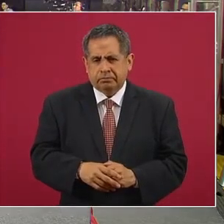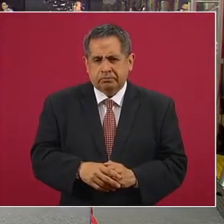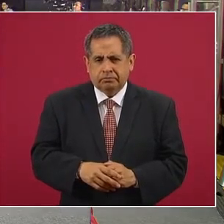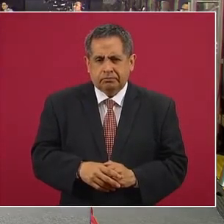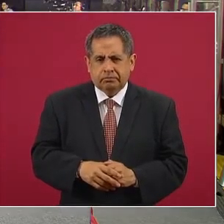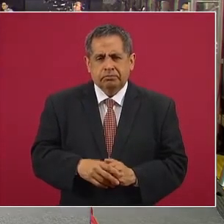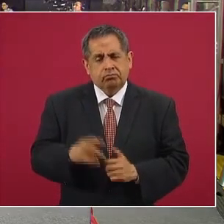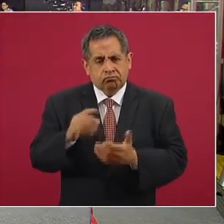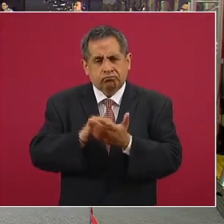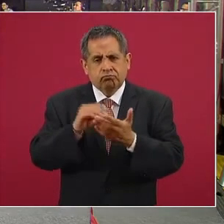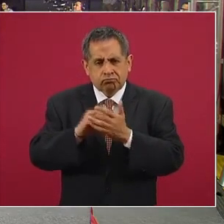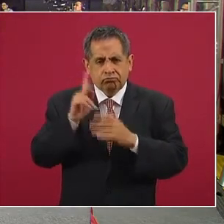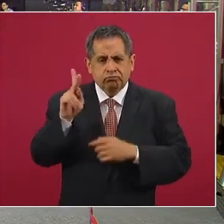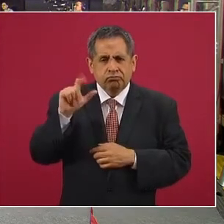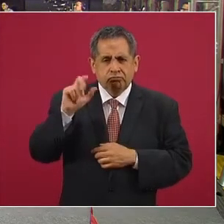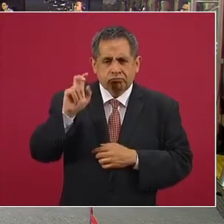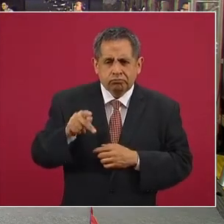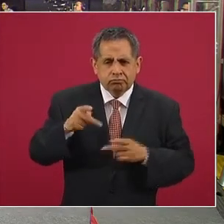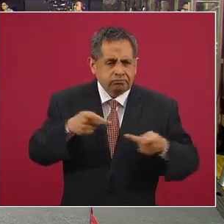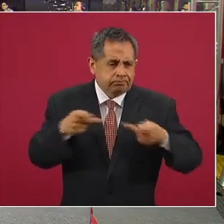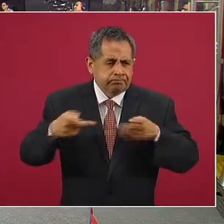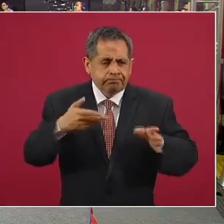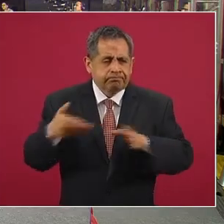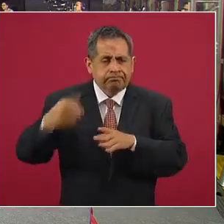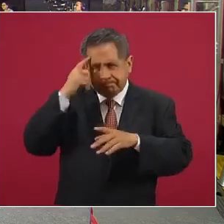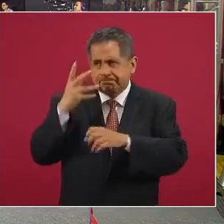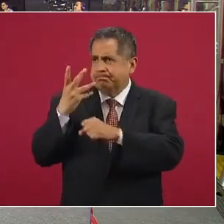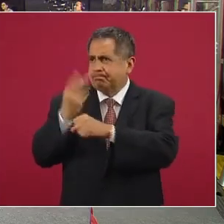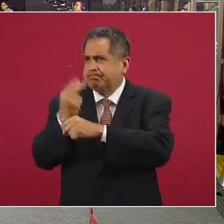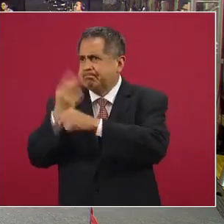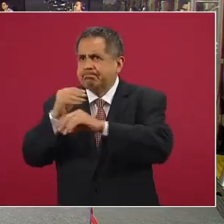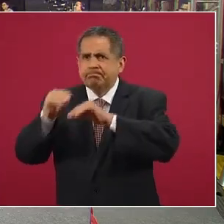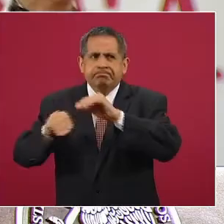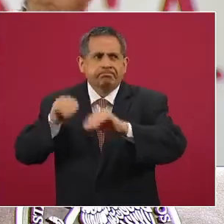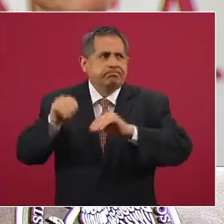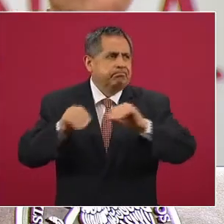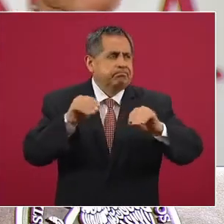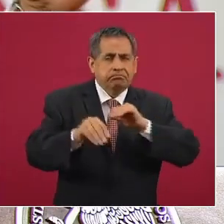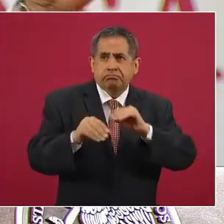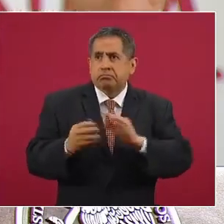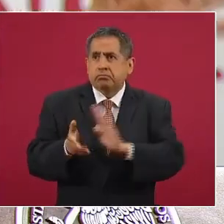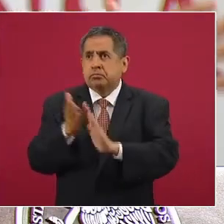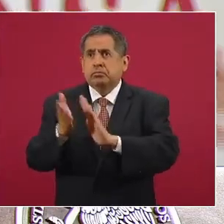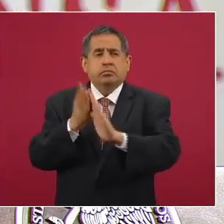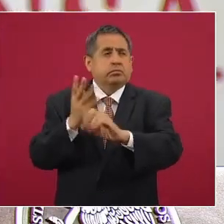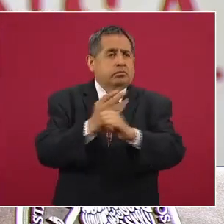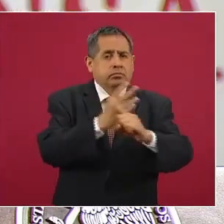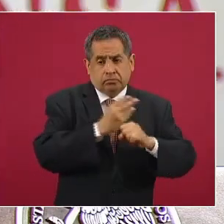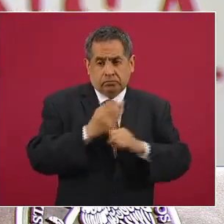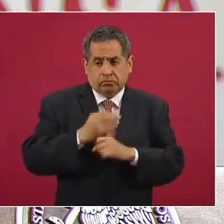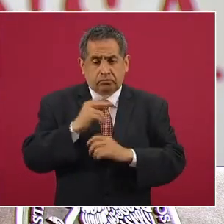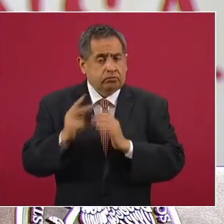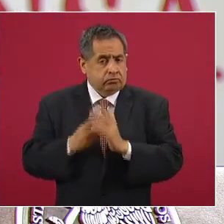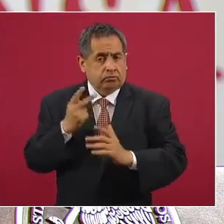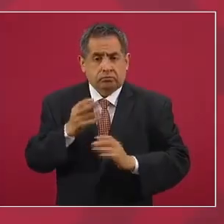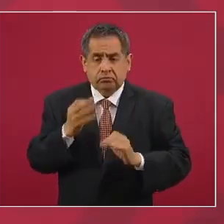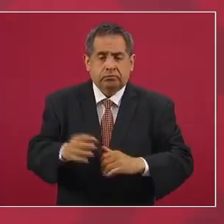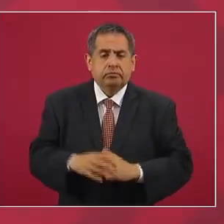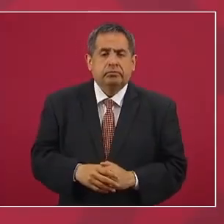Sí, estamos viendo todo el plan de reconstrucción, todo completo, con ellos, de manera conjunta.